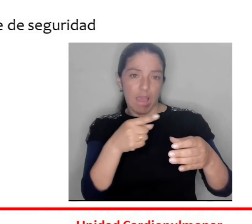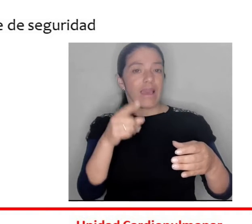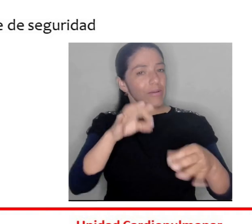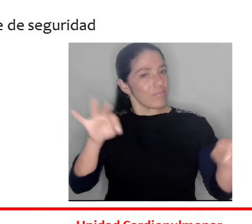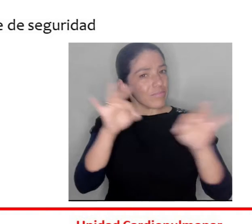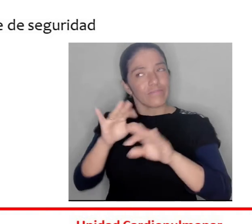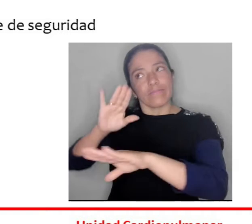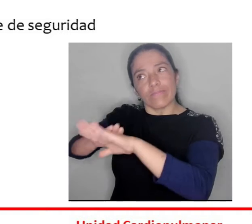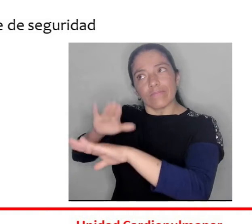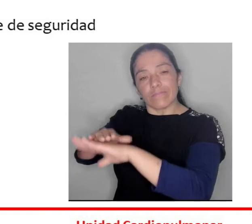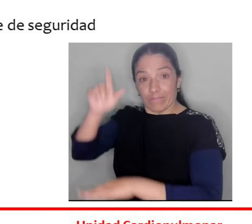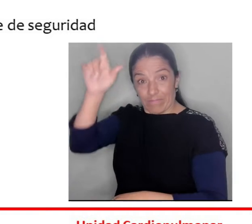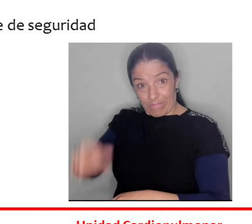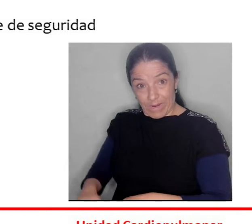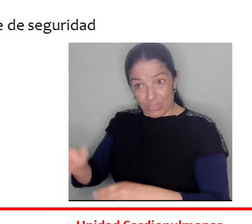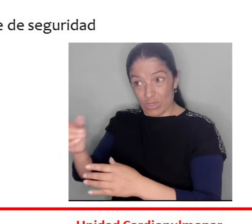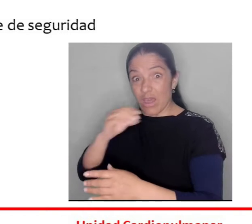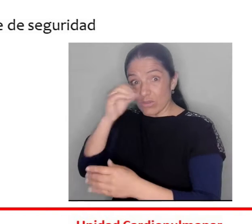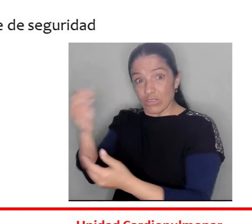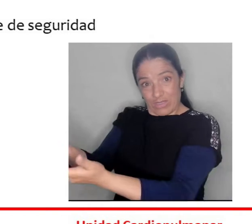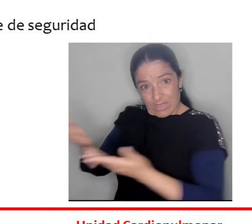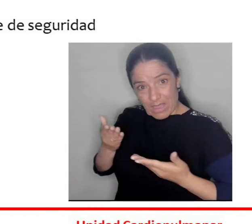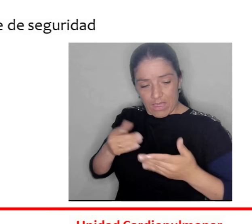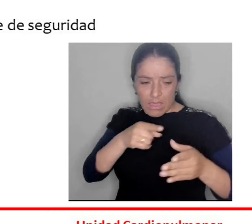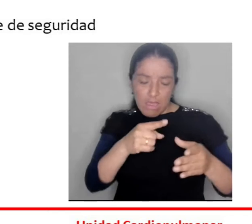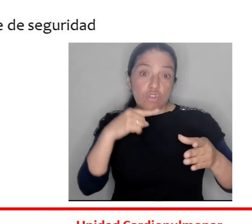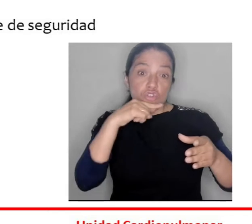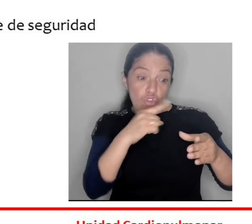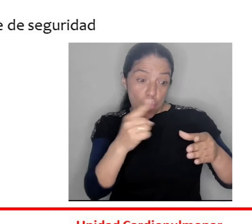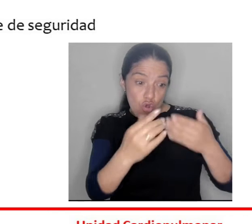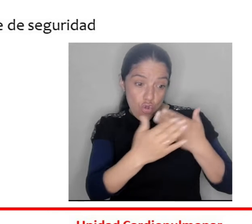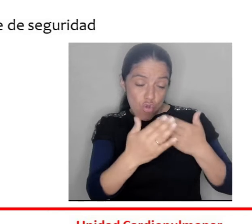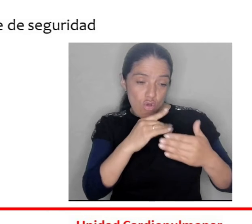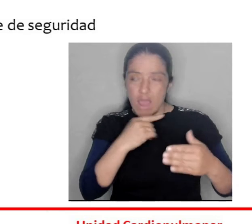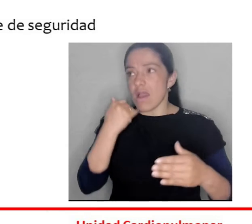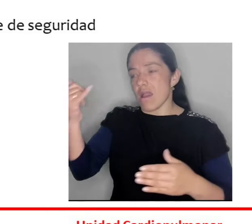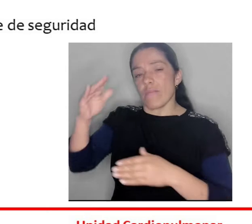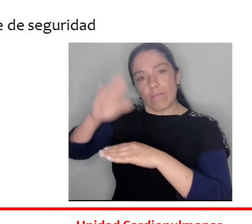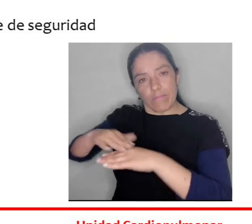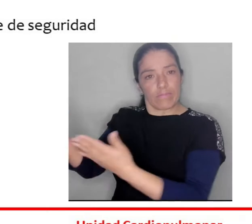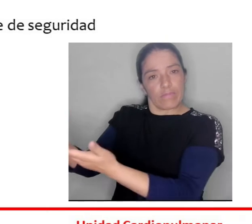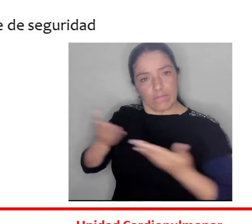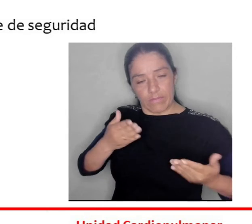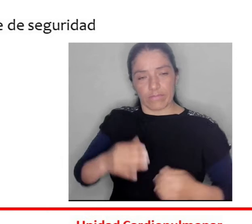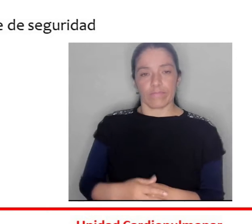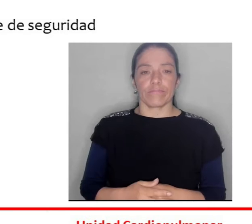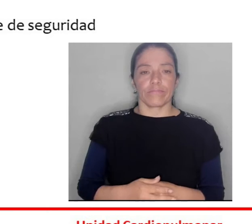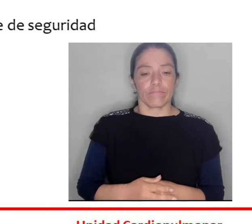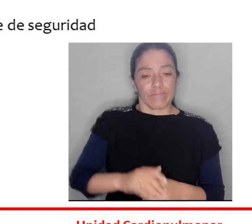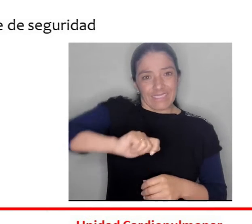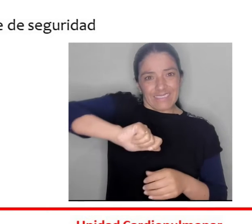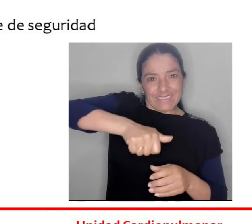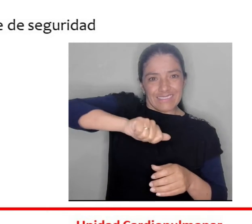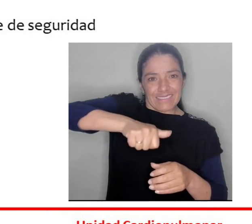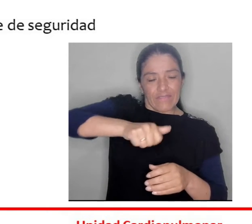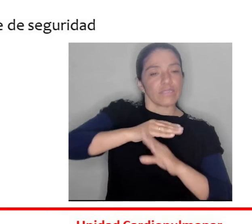hay que llamar al proveedor de oxígeno medicinal una vez la aguja del manómetro se encuentre en rojo. Llave de seguridad.